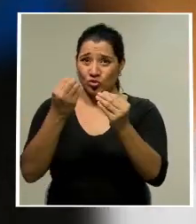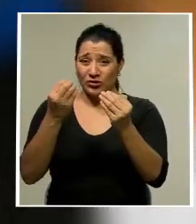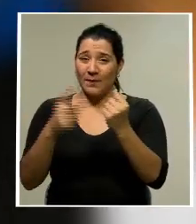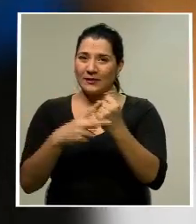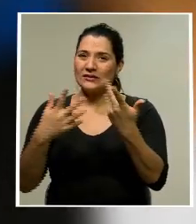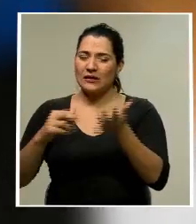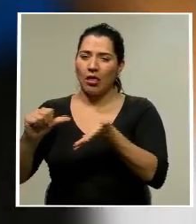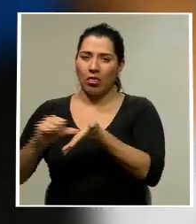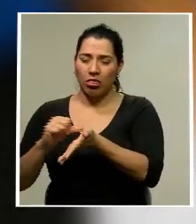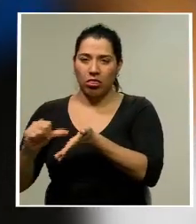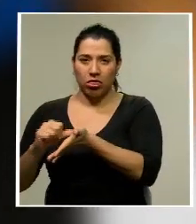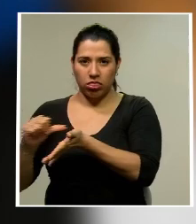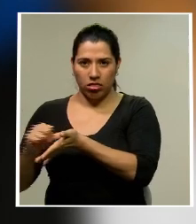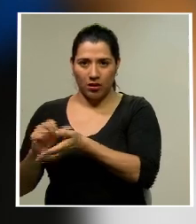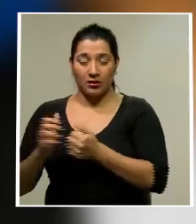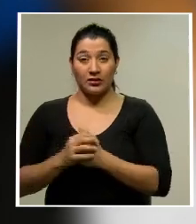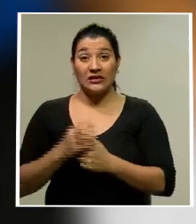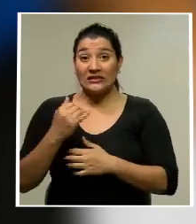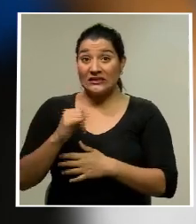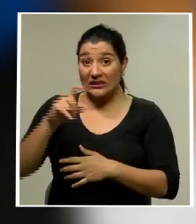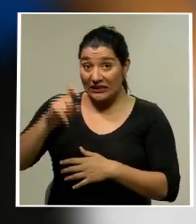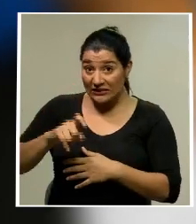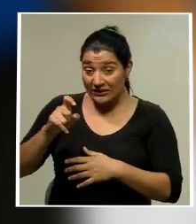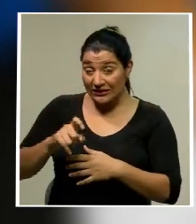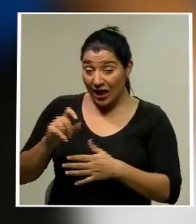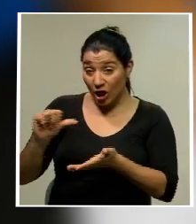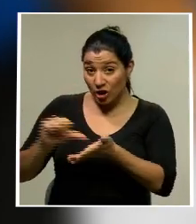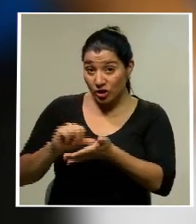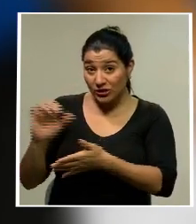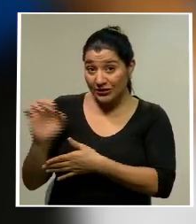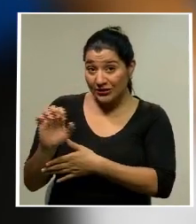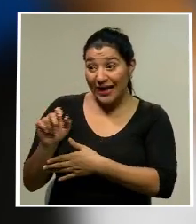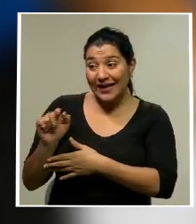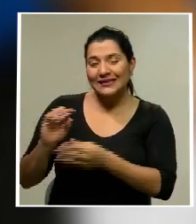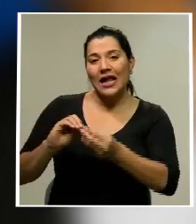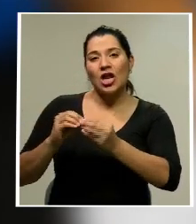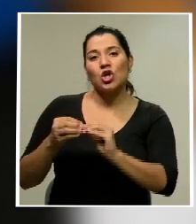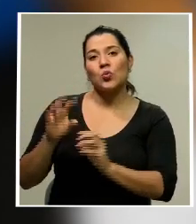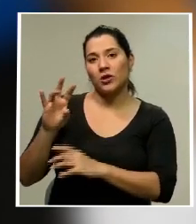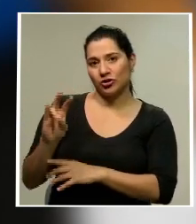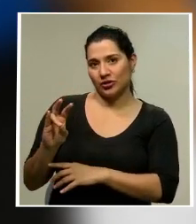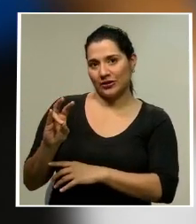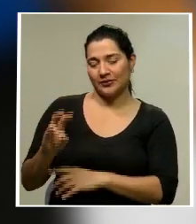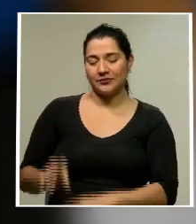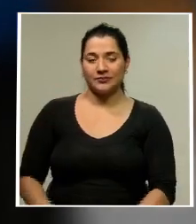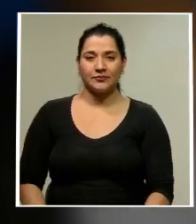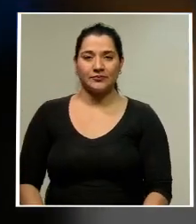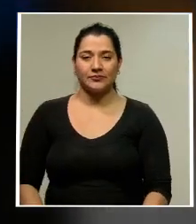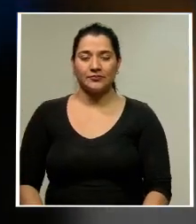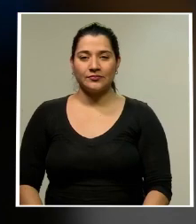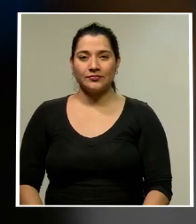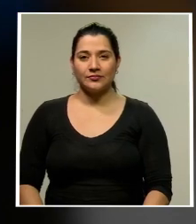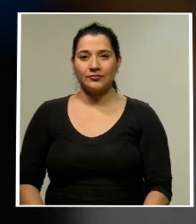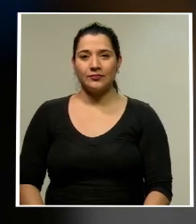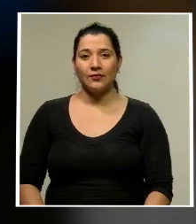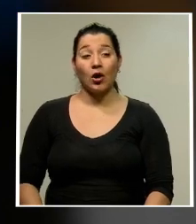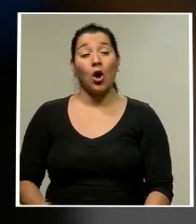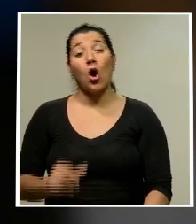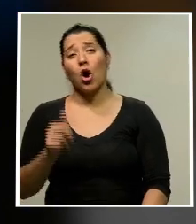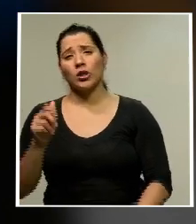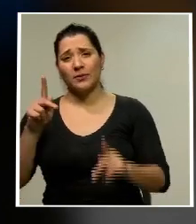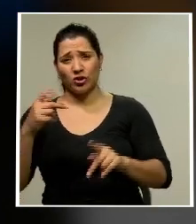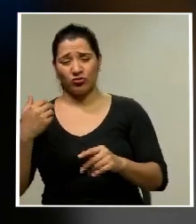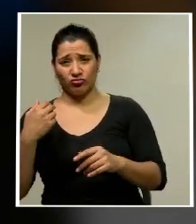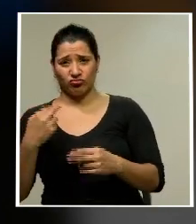ocasiones. De confirmarse la necesidad de una cirugía, se trataría de la 7ª a la que se somete. El atacante, un exafiliado